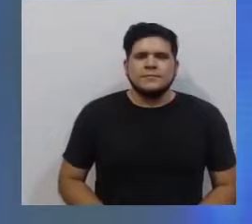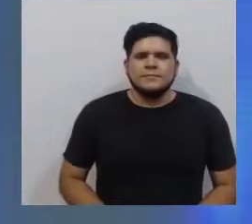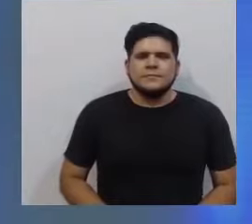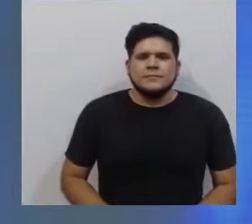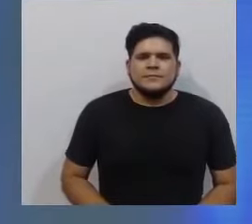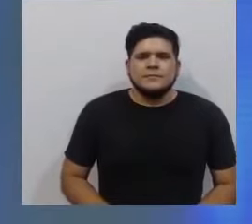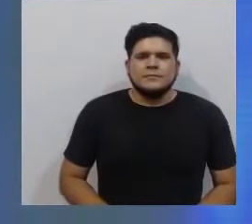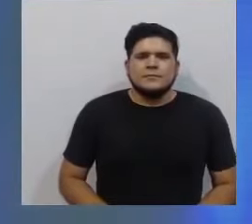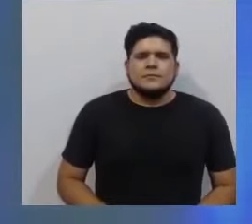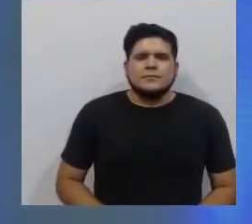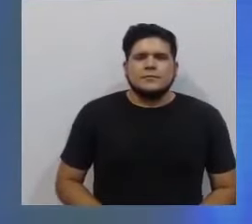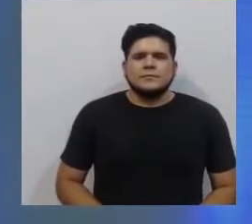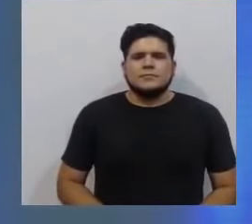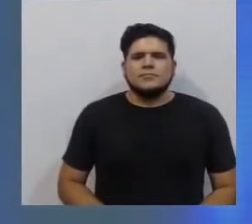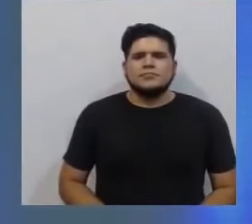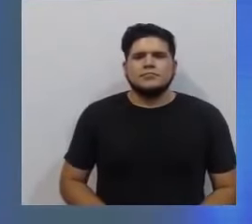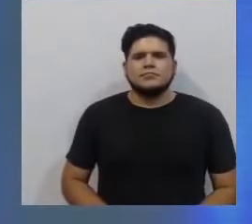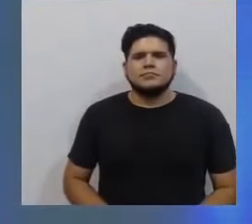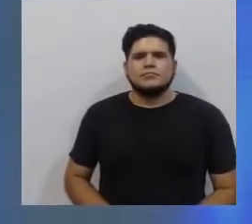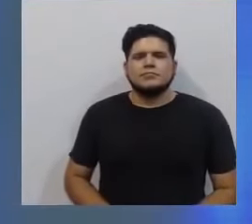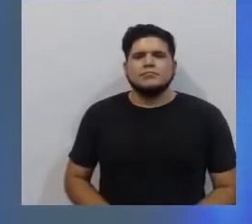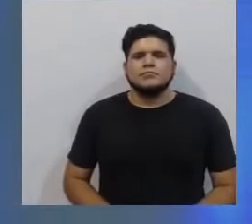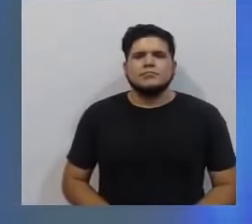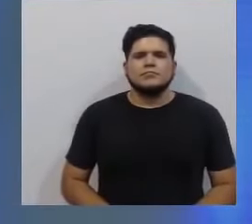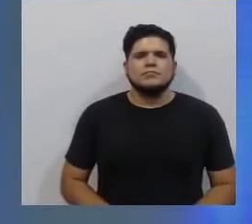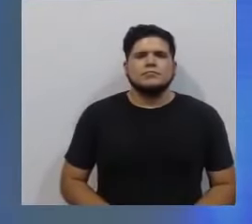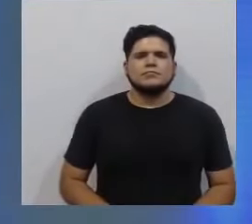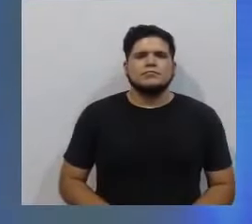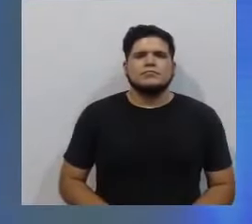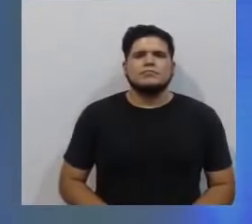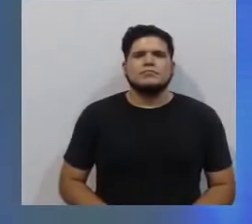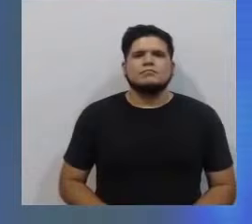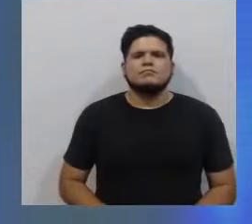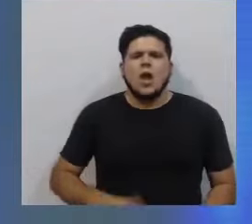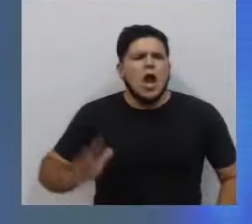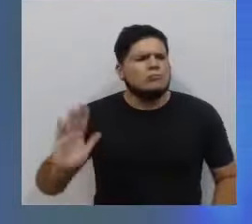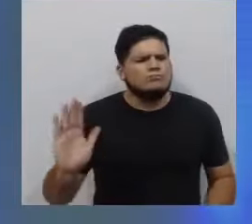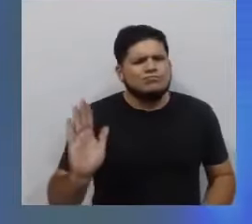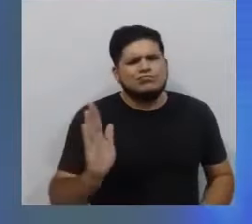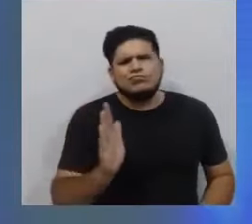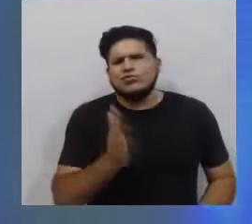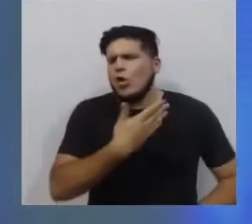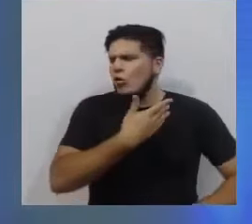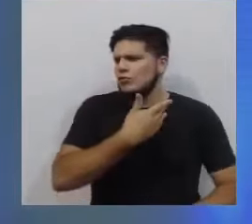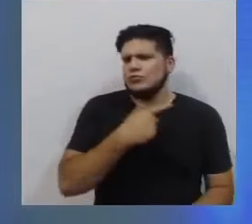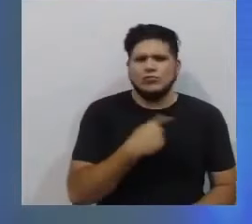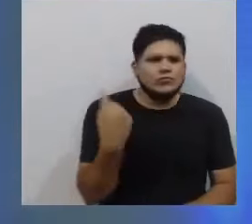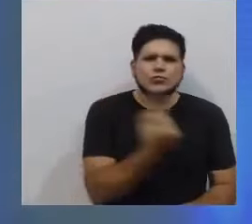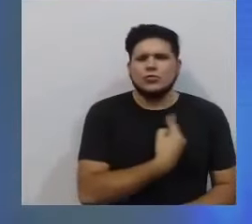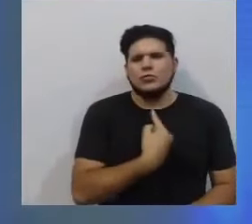nosotros en la vida en lo personal matrimonial familiar ministerial laboral